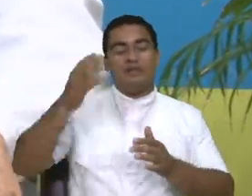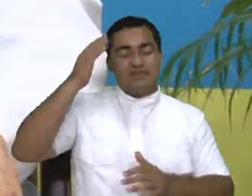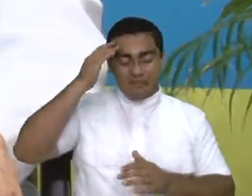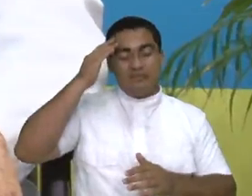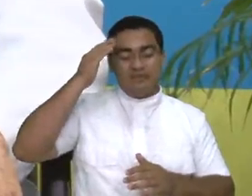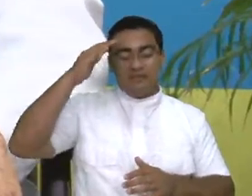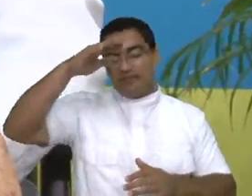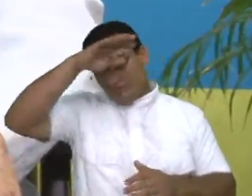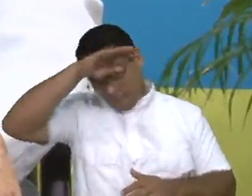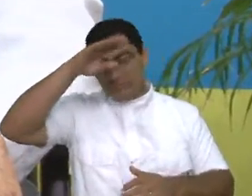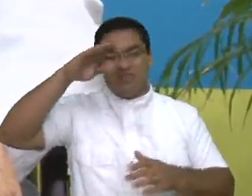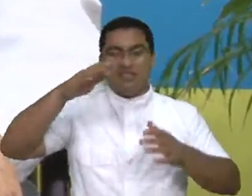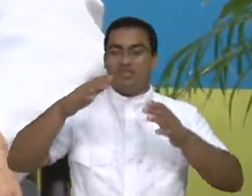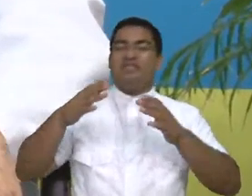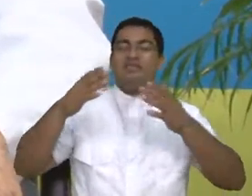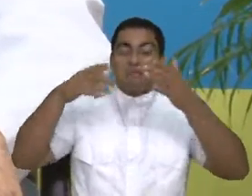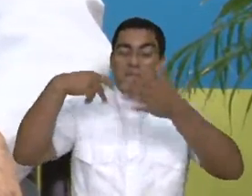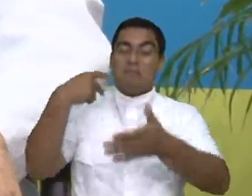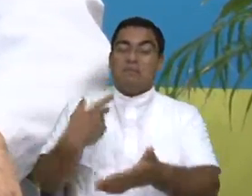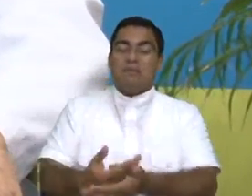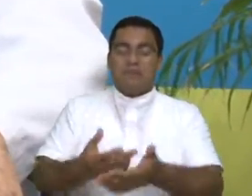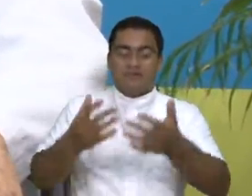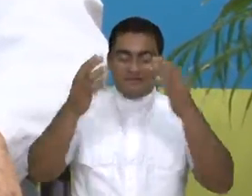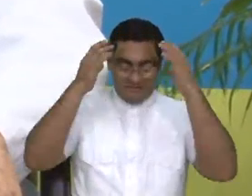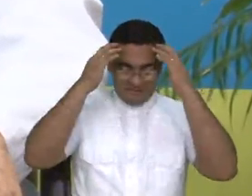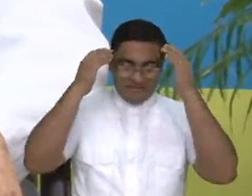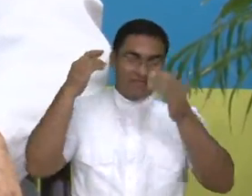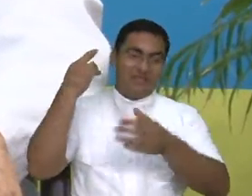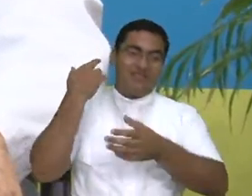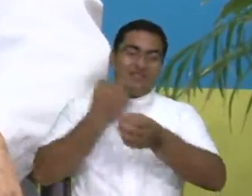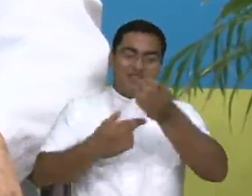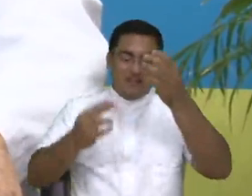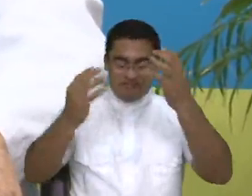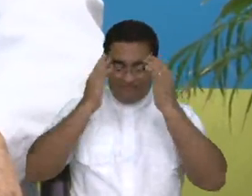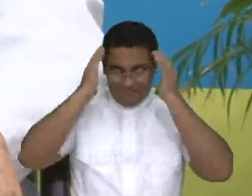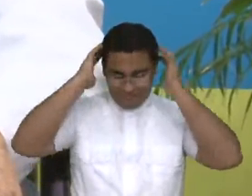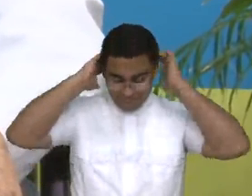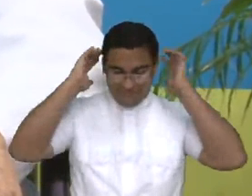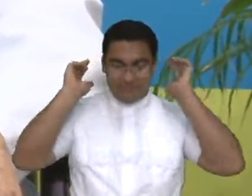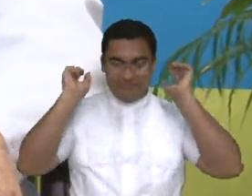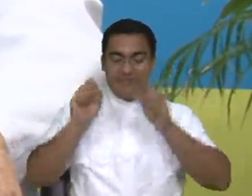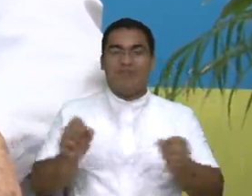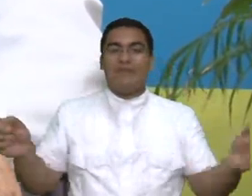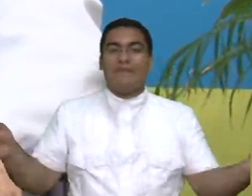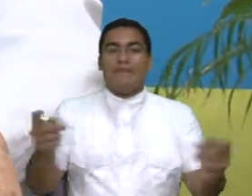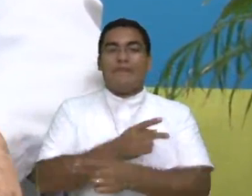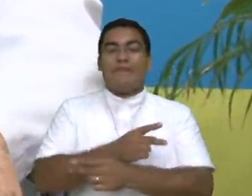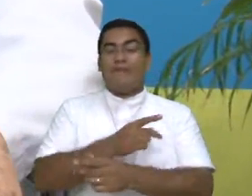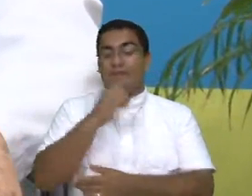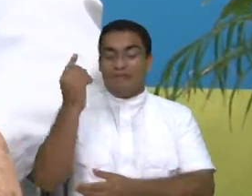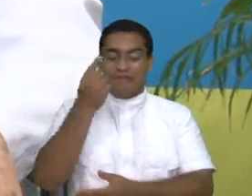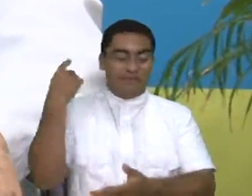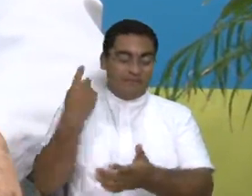una caída. Tenemos casos, ¿verdad?, de caídas de bicicleta, por ejemplo, ¿verdad? o juegos peligrosos para